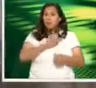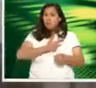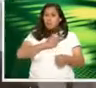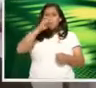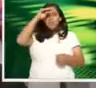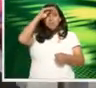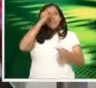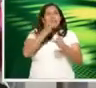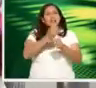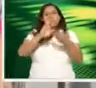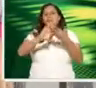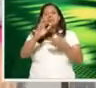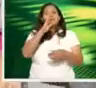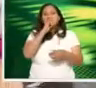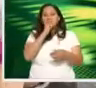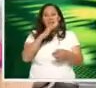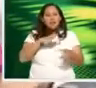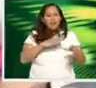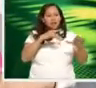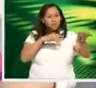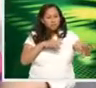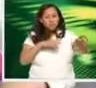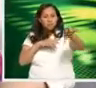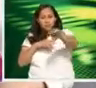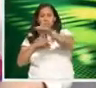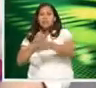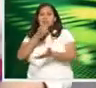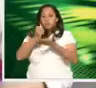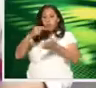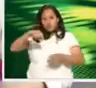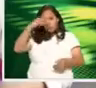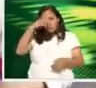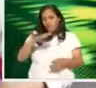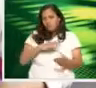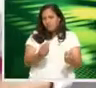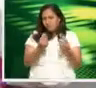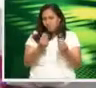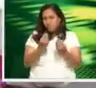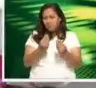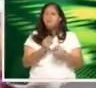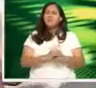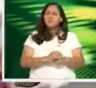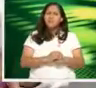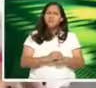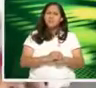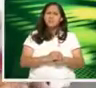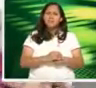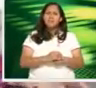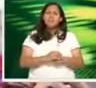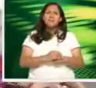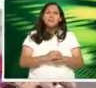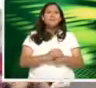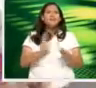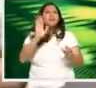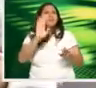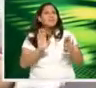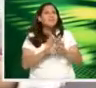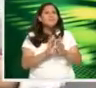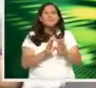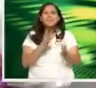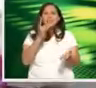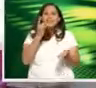códigos únicos en cada lugar y por supuesto que en Ciudad de México en particular son unos códigos únicos